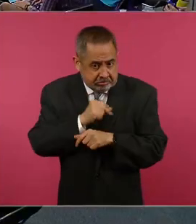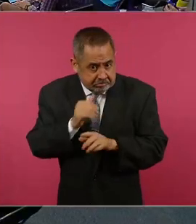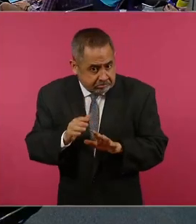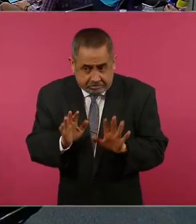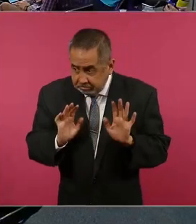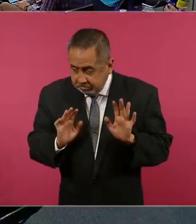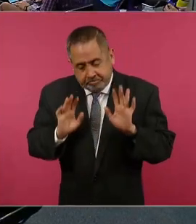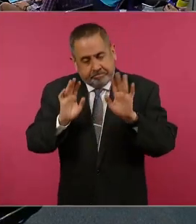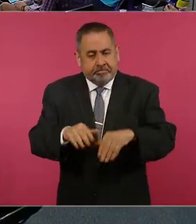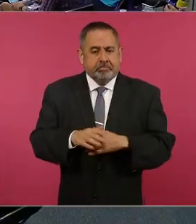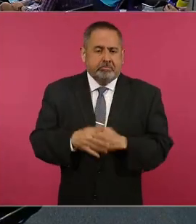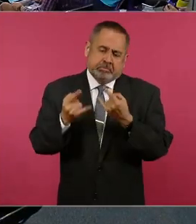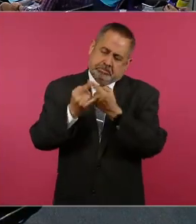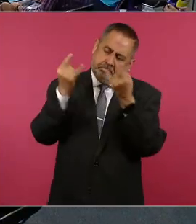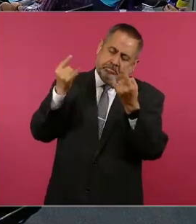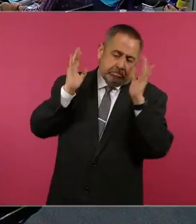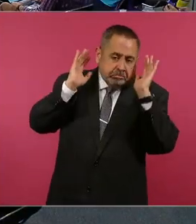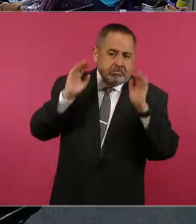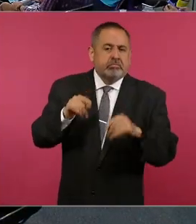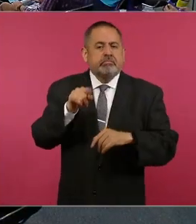además es pura historia